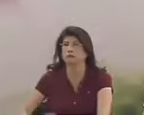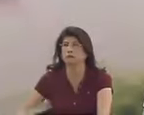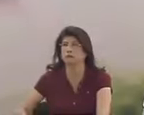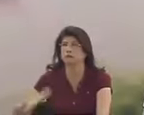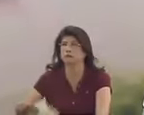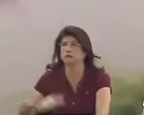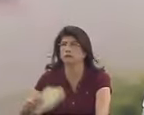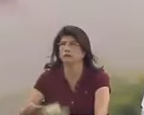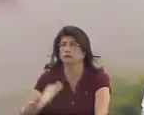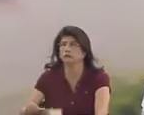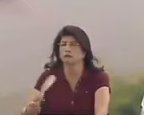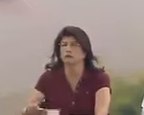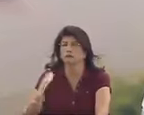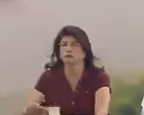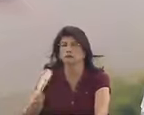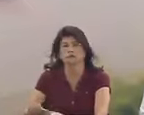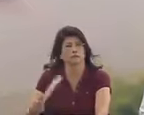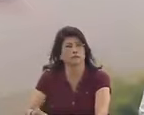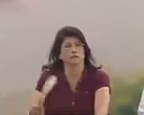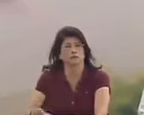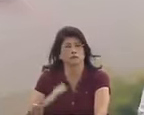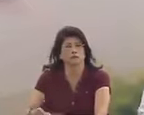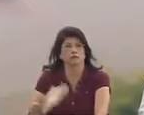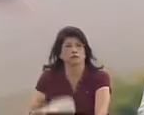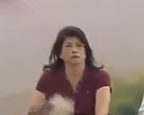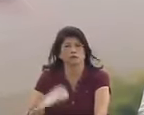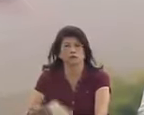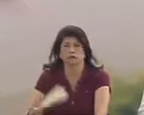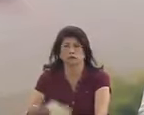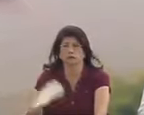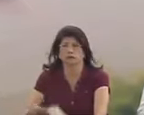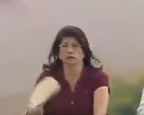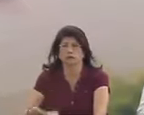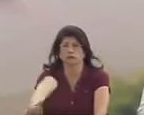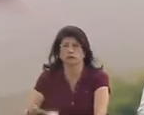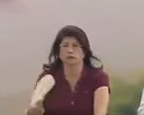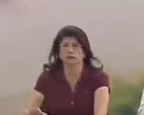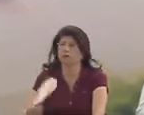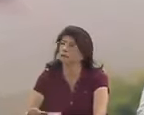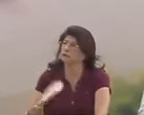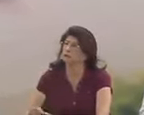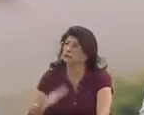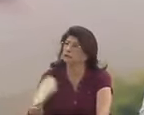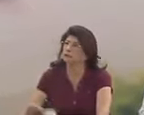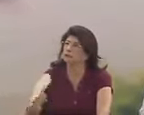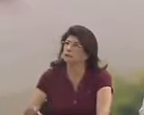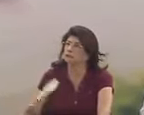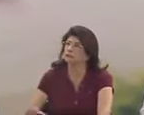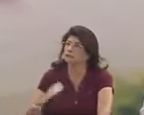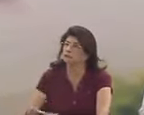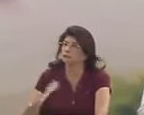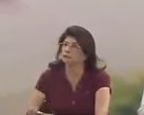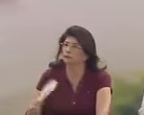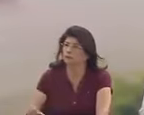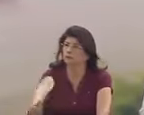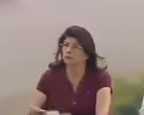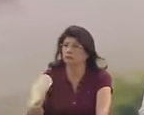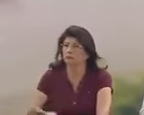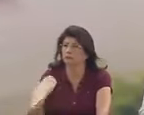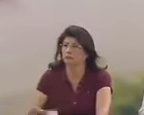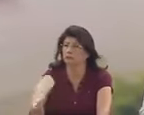ganar las diputaciones federales, locales y las